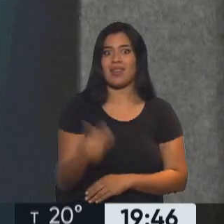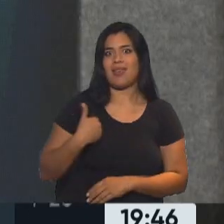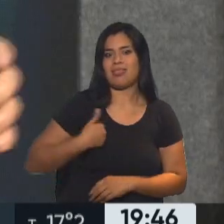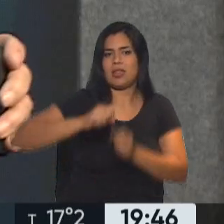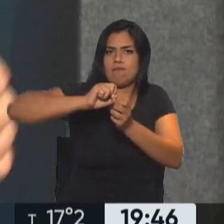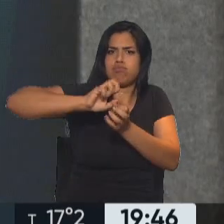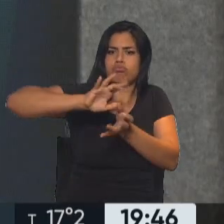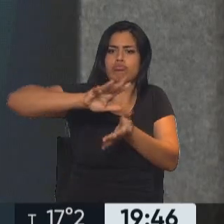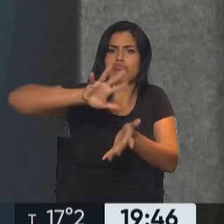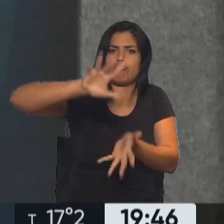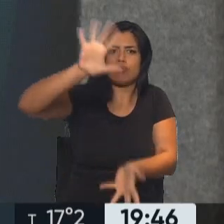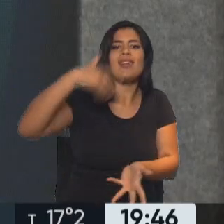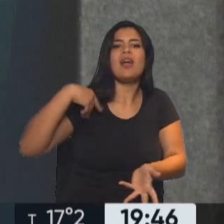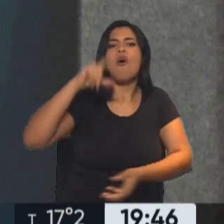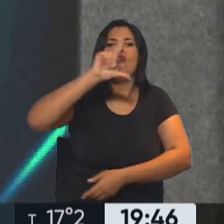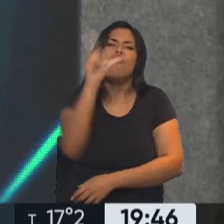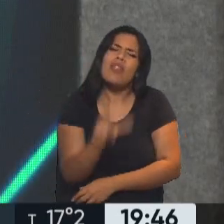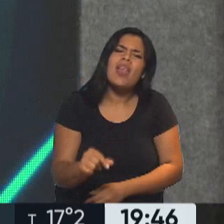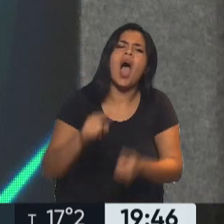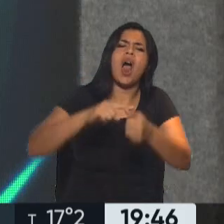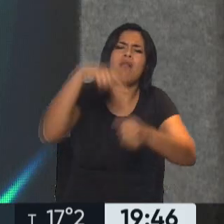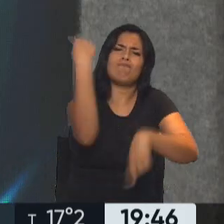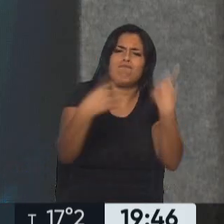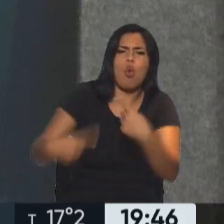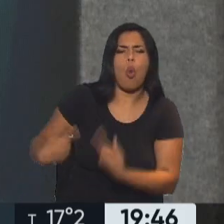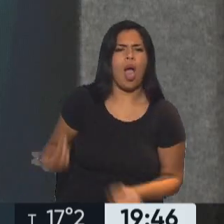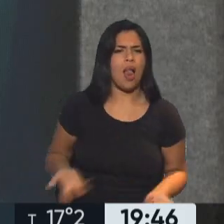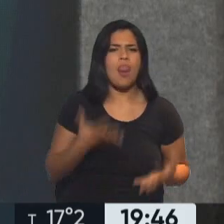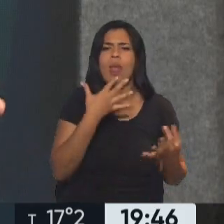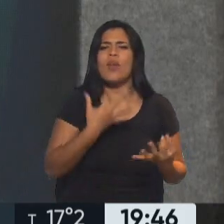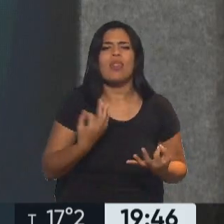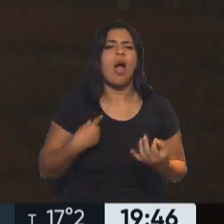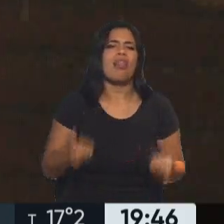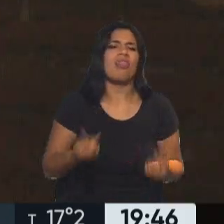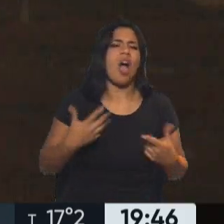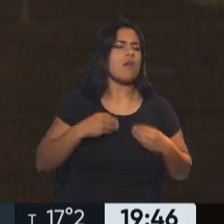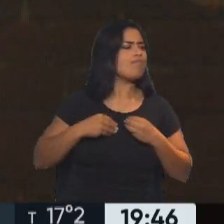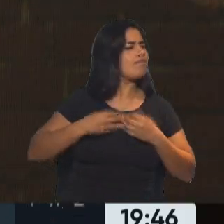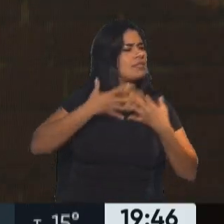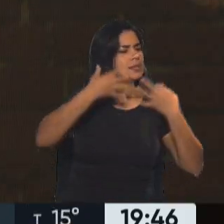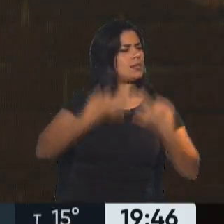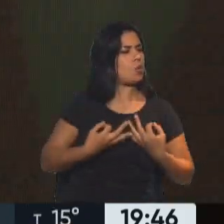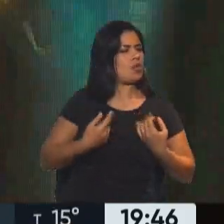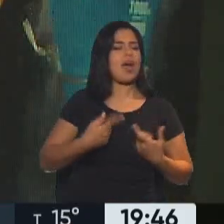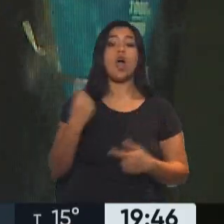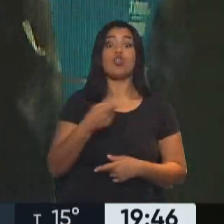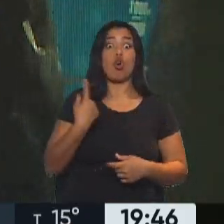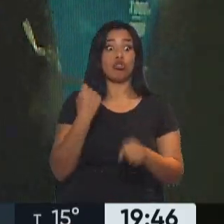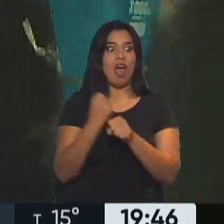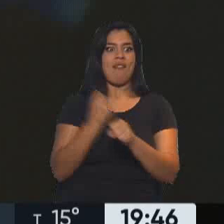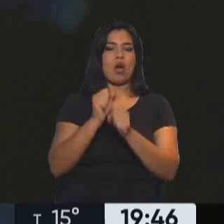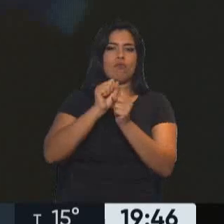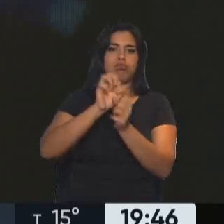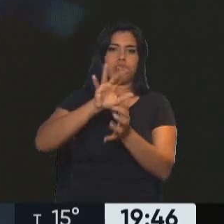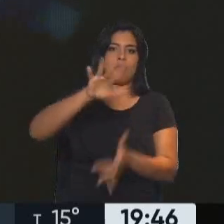es federal, es plural, y esto nos da la garantía de que lo que hagamos va a ser visto por